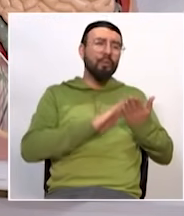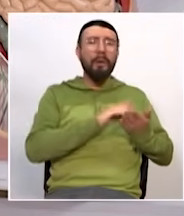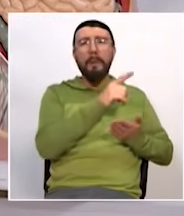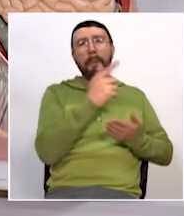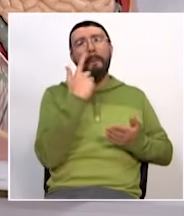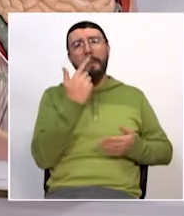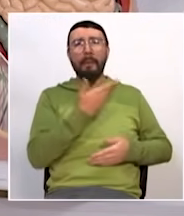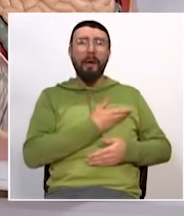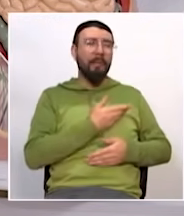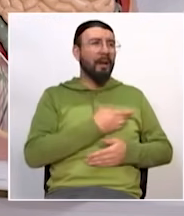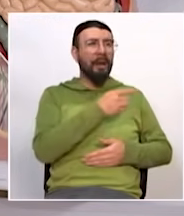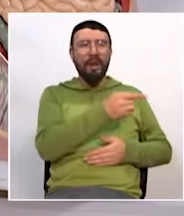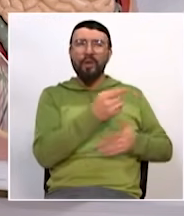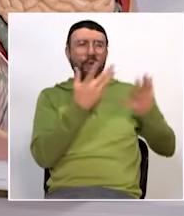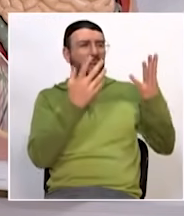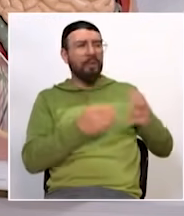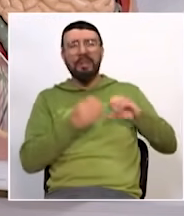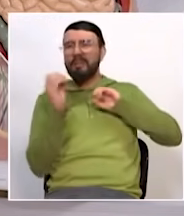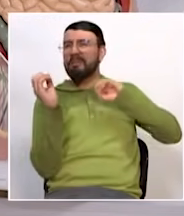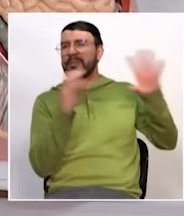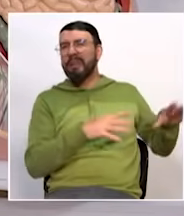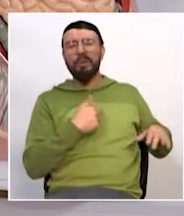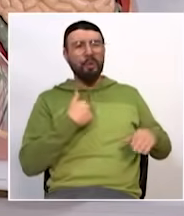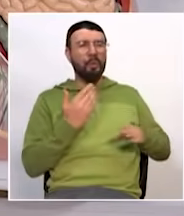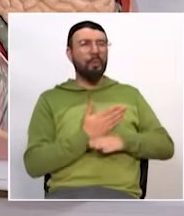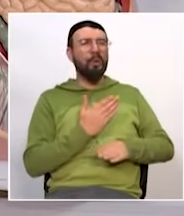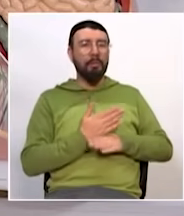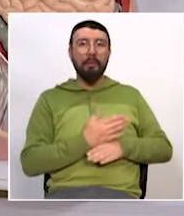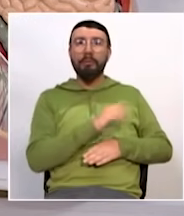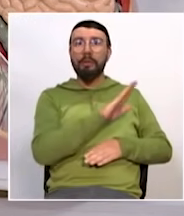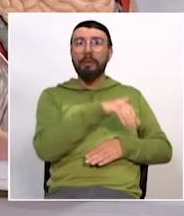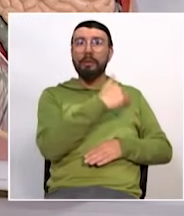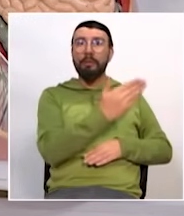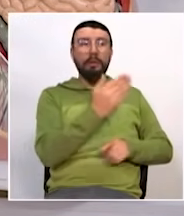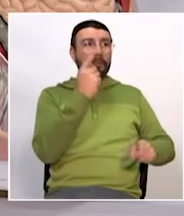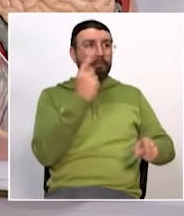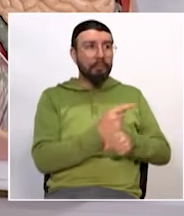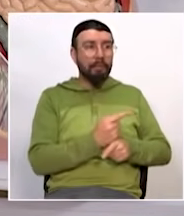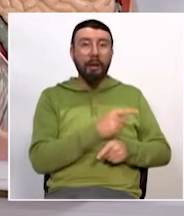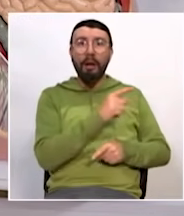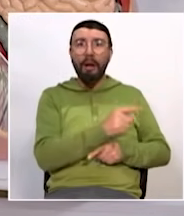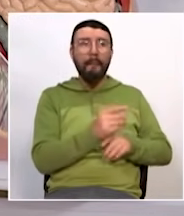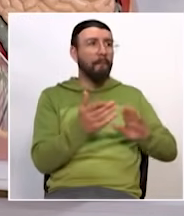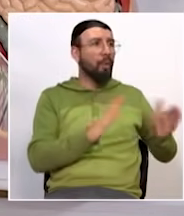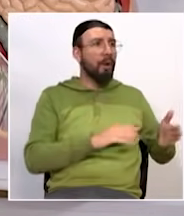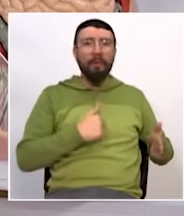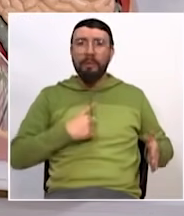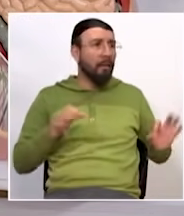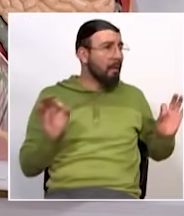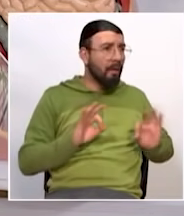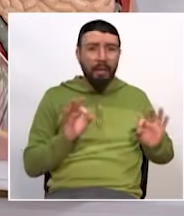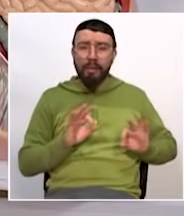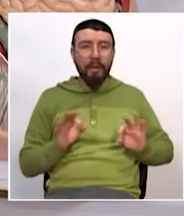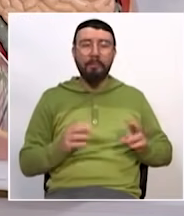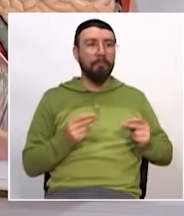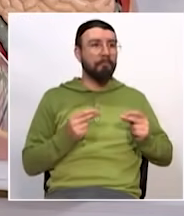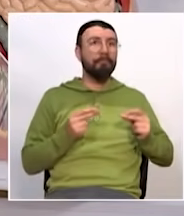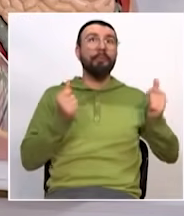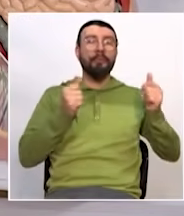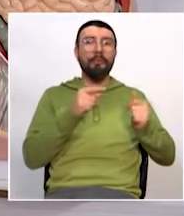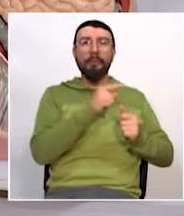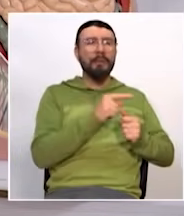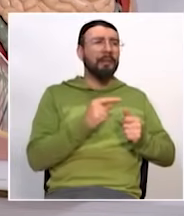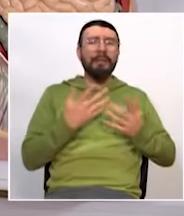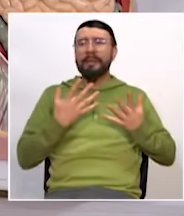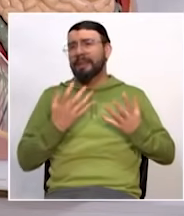no existieran para no tener ese problema y no existe solamente la persona que se muere o sea en fracciones de segundo abriga deseos